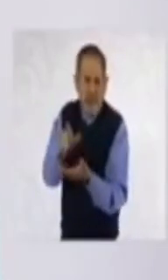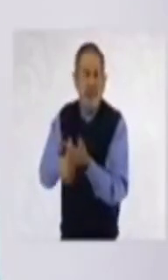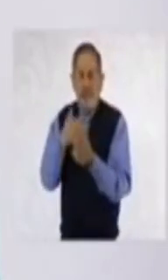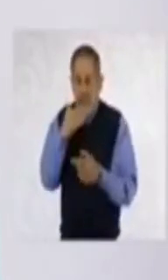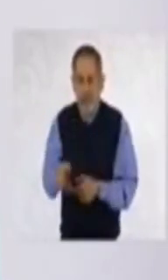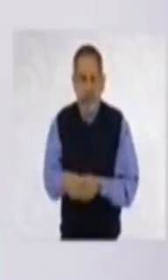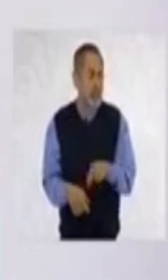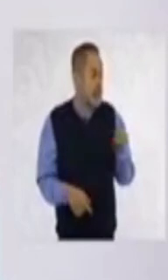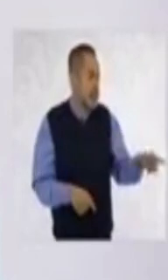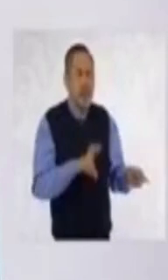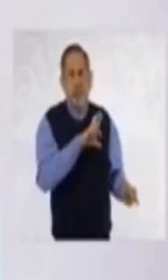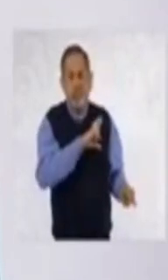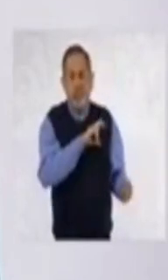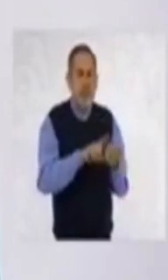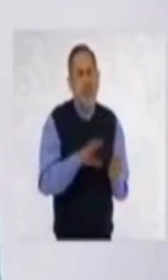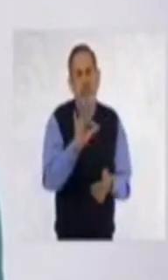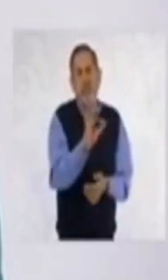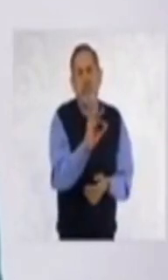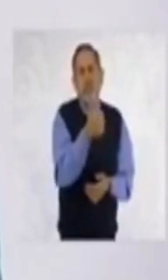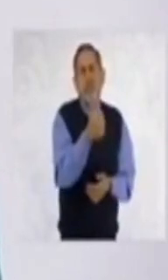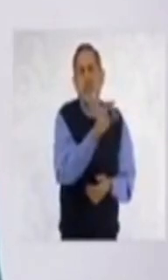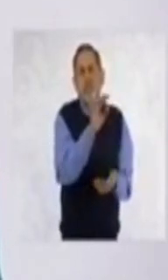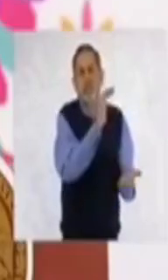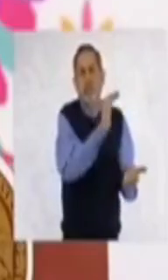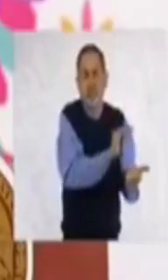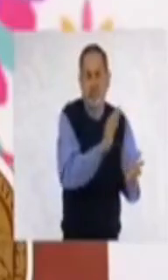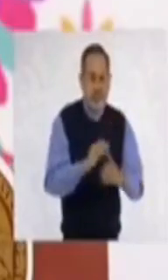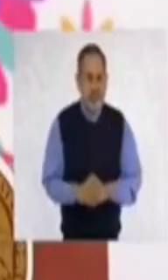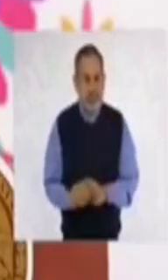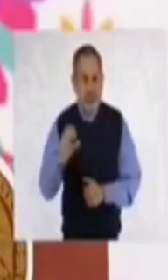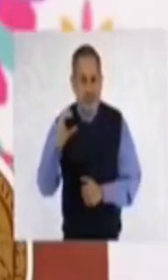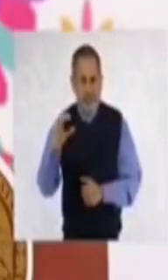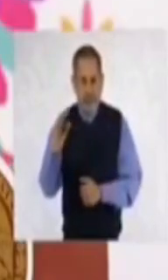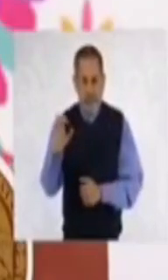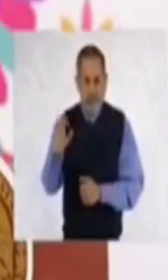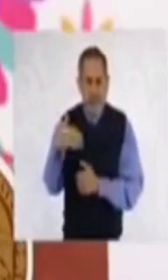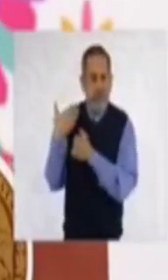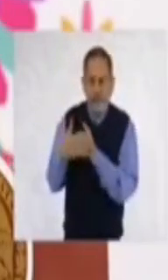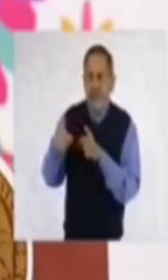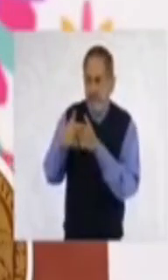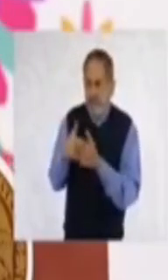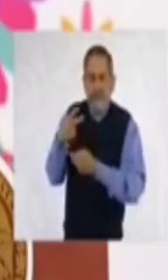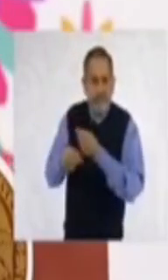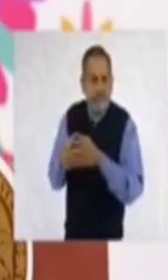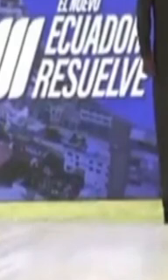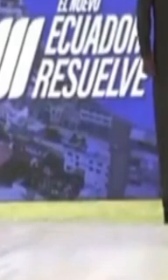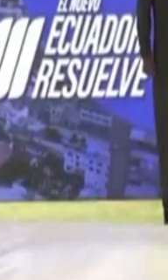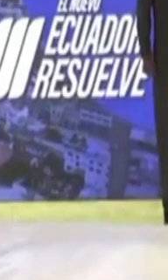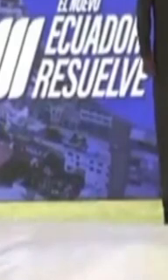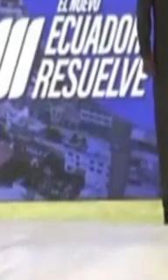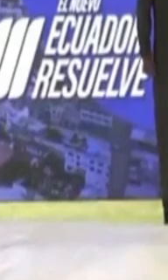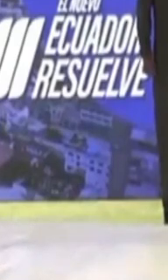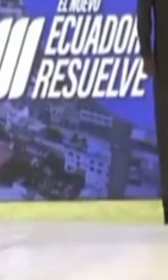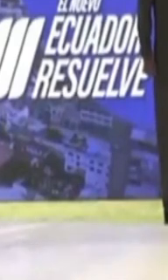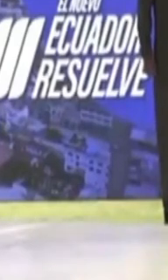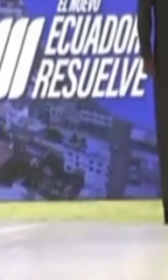su capacidad para mediar entre líderes de diversas ideologías, consolidando su imagen como un líder global en Asia. La